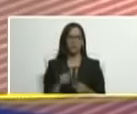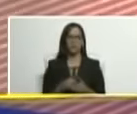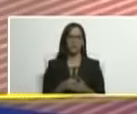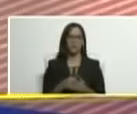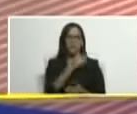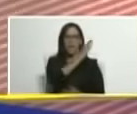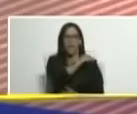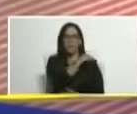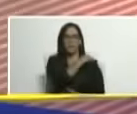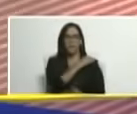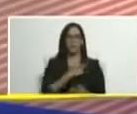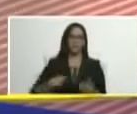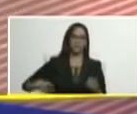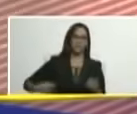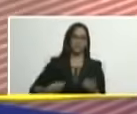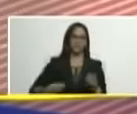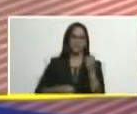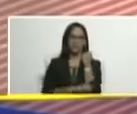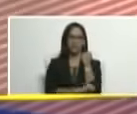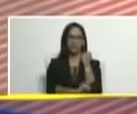en el costado.